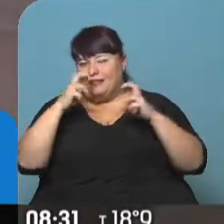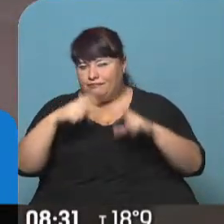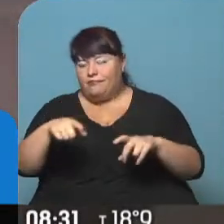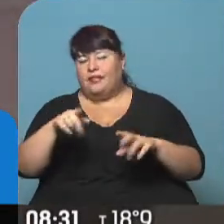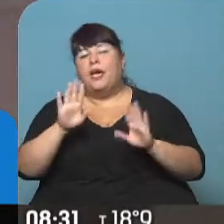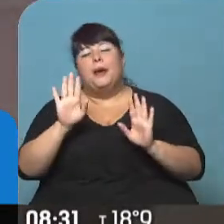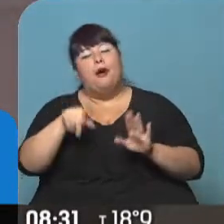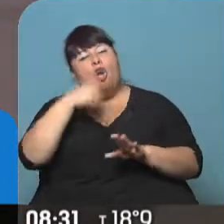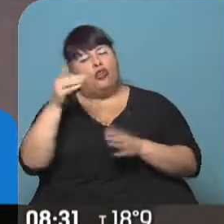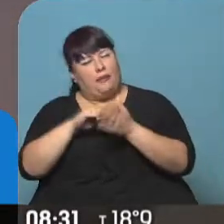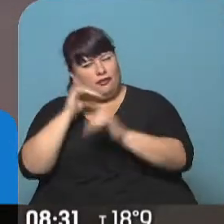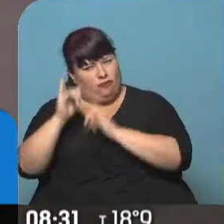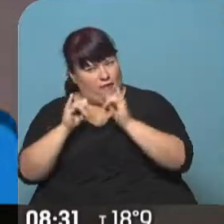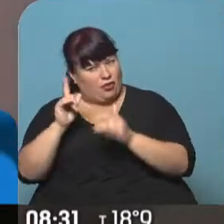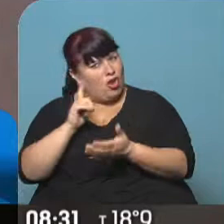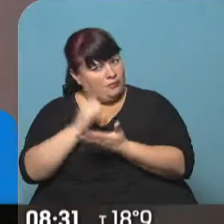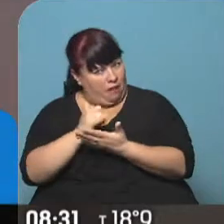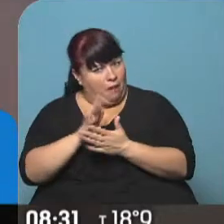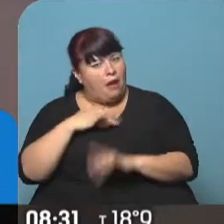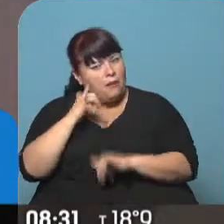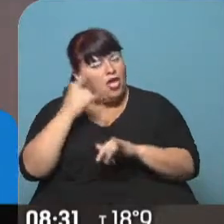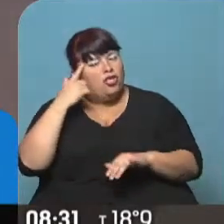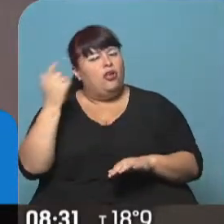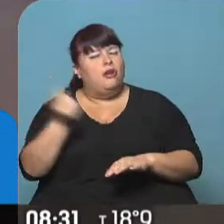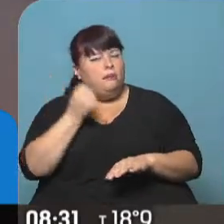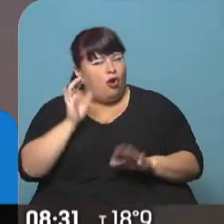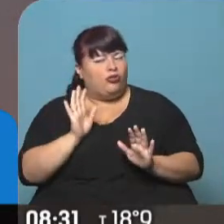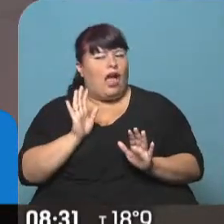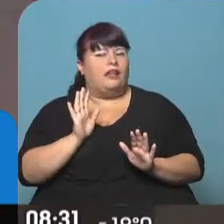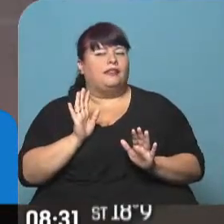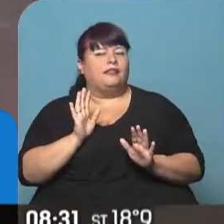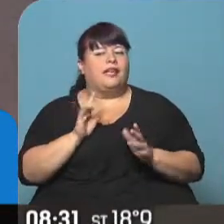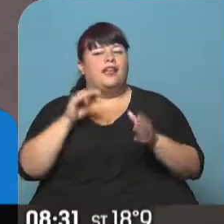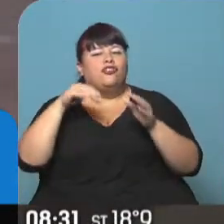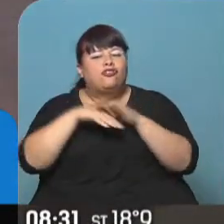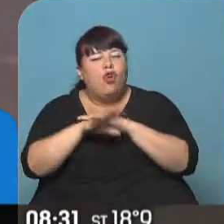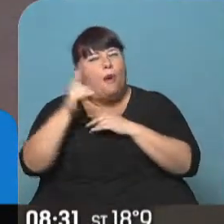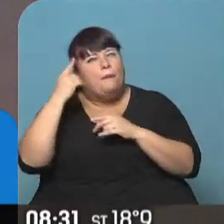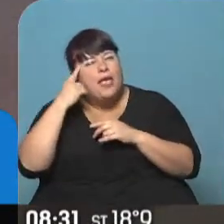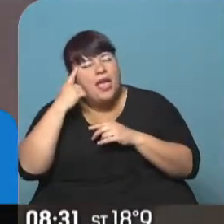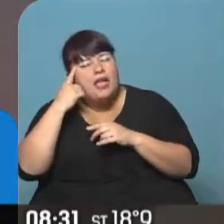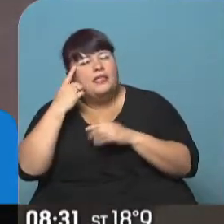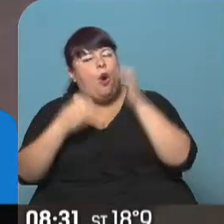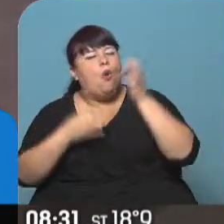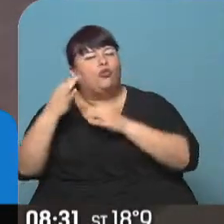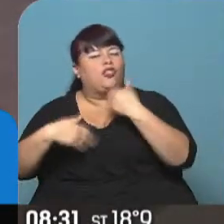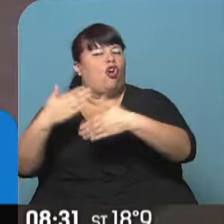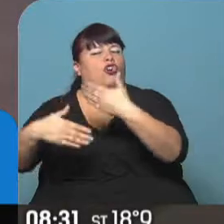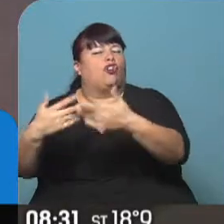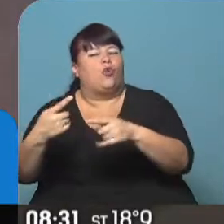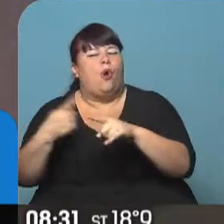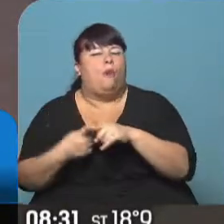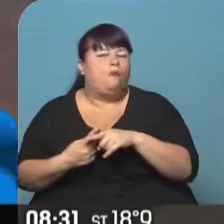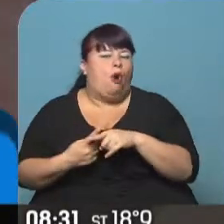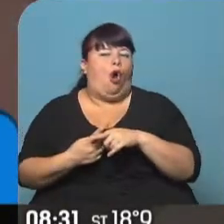dato más, y que no es menor, y que yo creo que está un poco, digamos, subsumido dentro de esta idea de que la justicia avanza